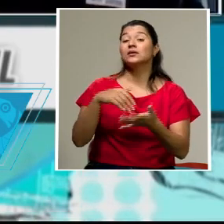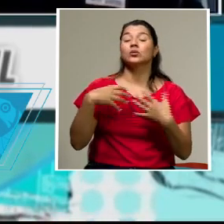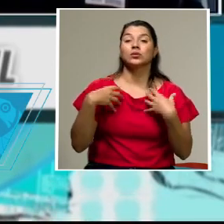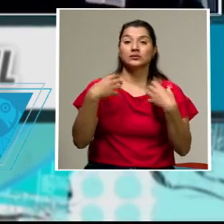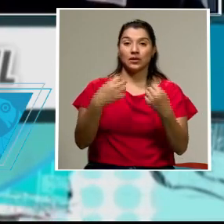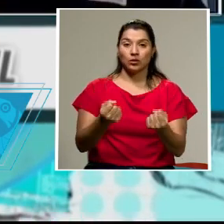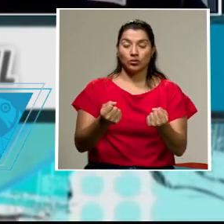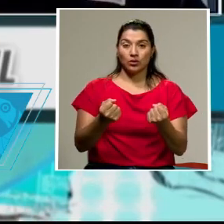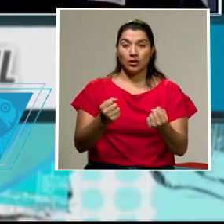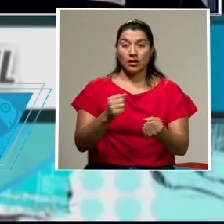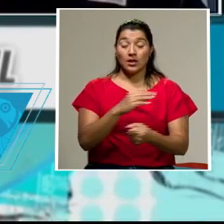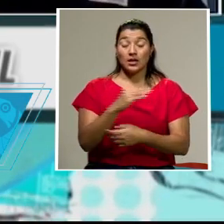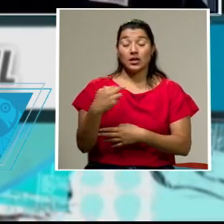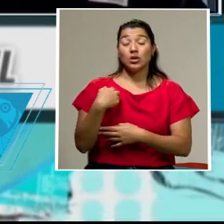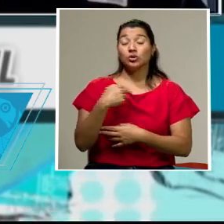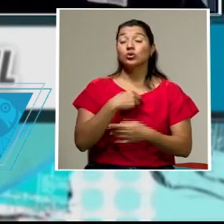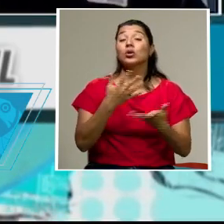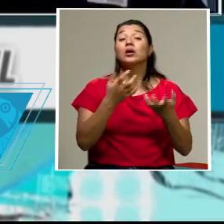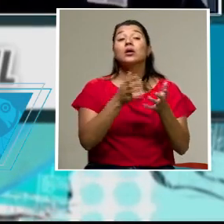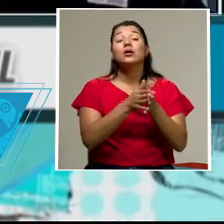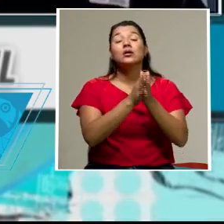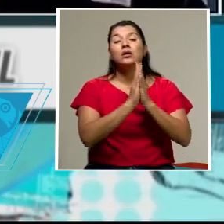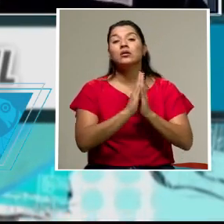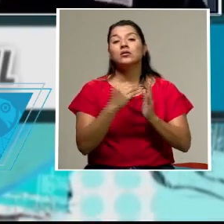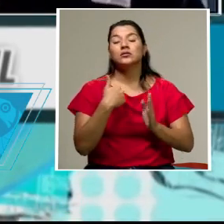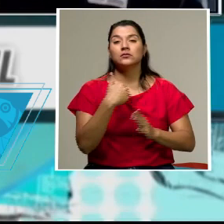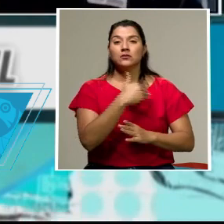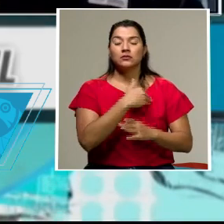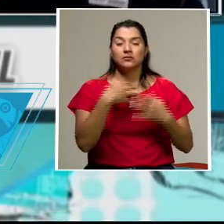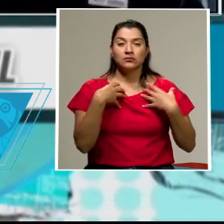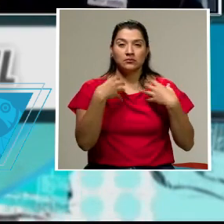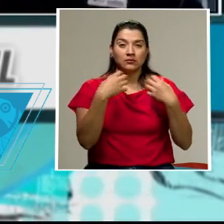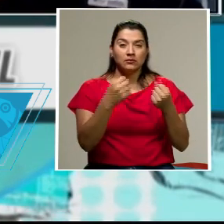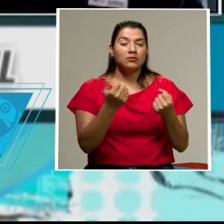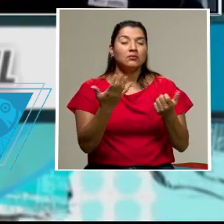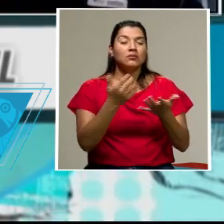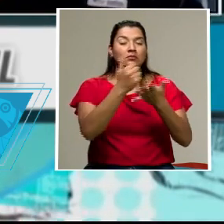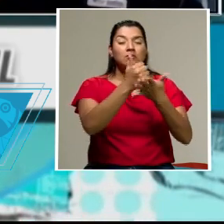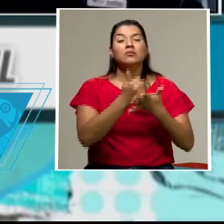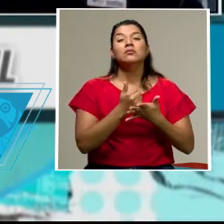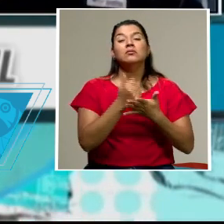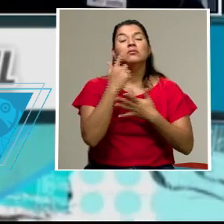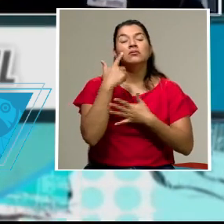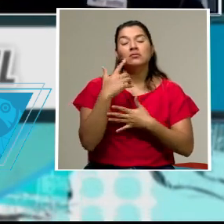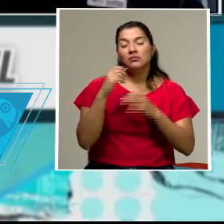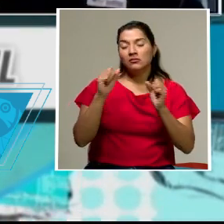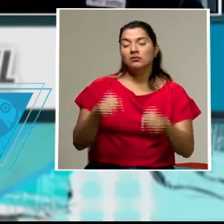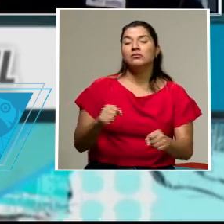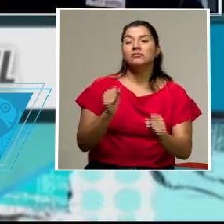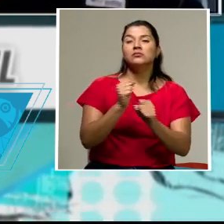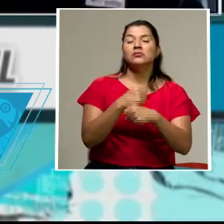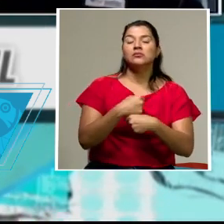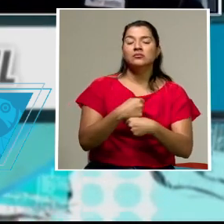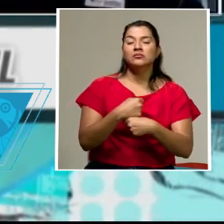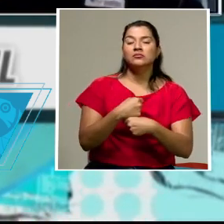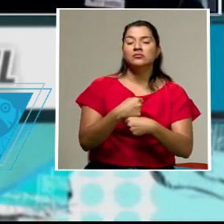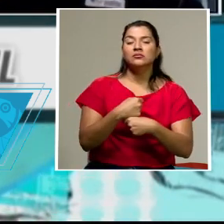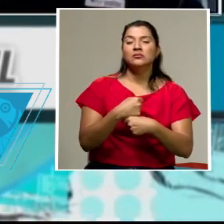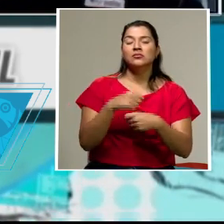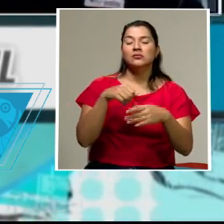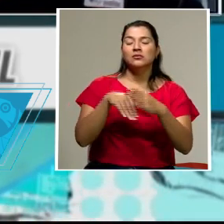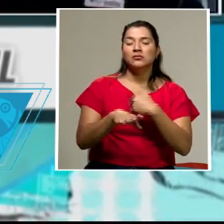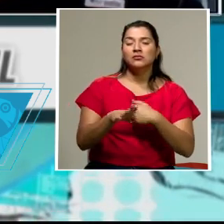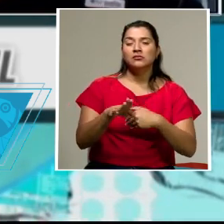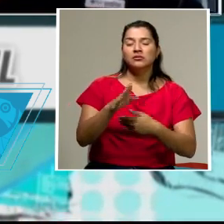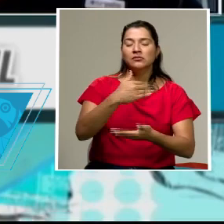es solicitarle al Ministerio de Salud la colaboración para que esta pueda ser realizada en los hospitales o